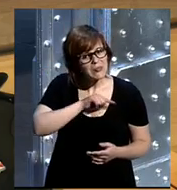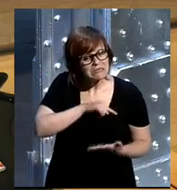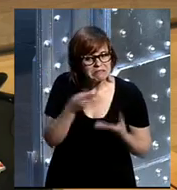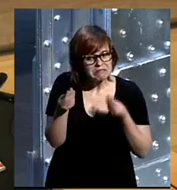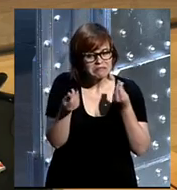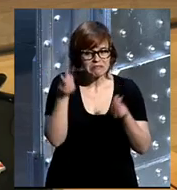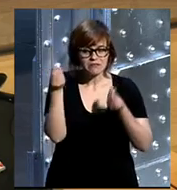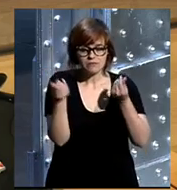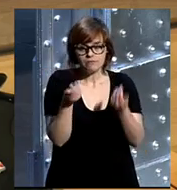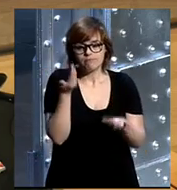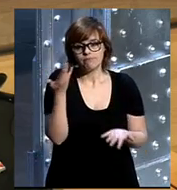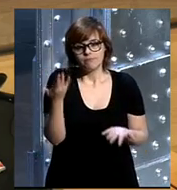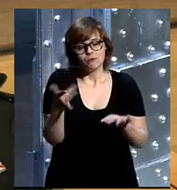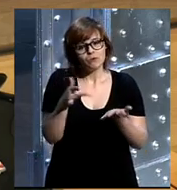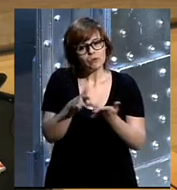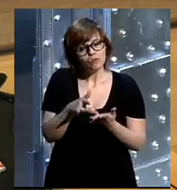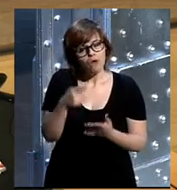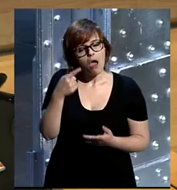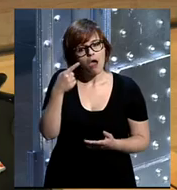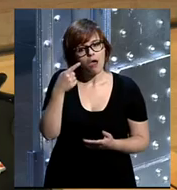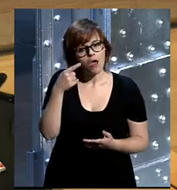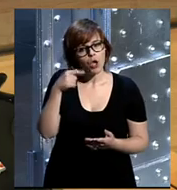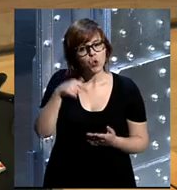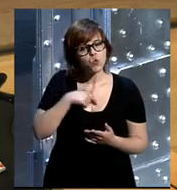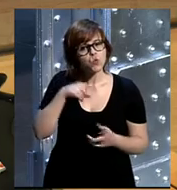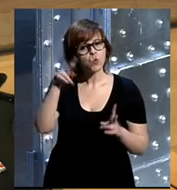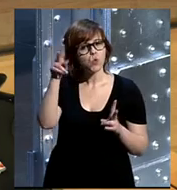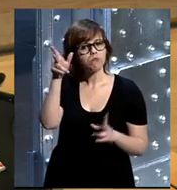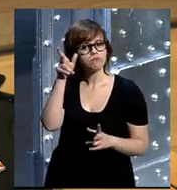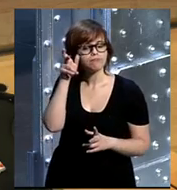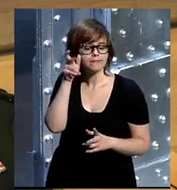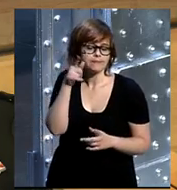me gustaría quedarme con él. Porque cuando oigo cosas de